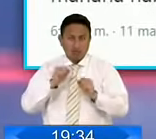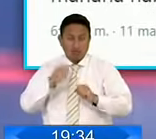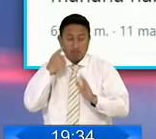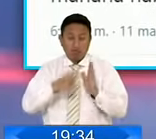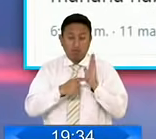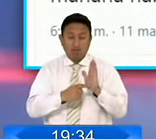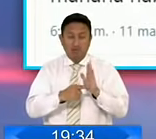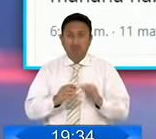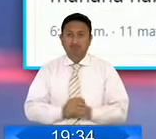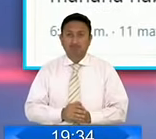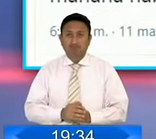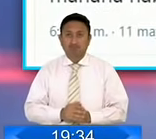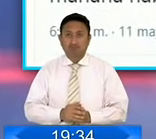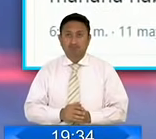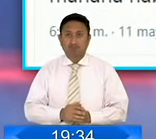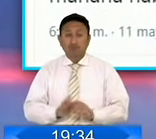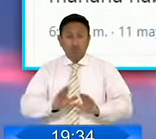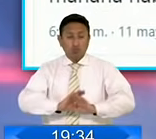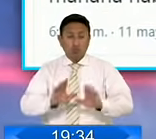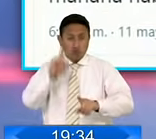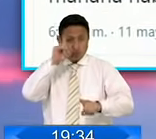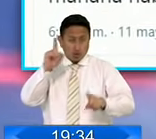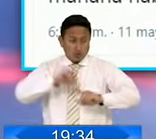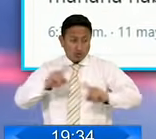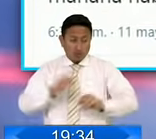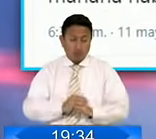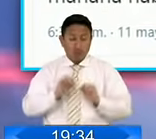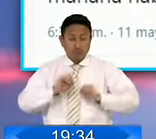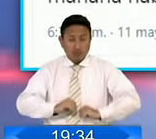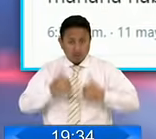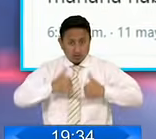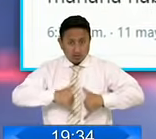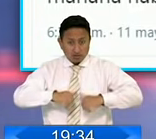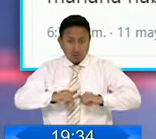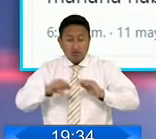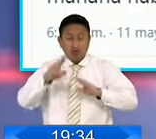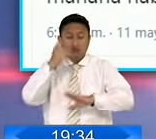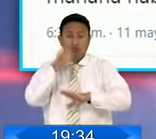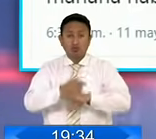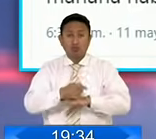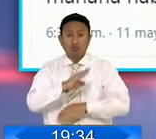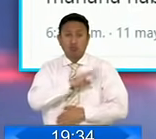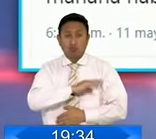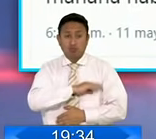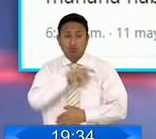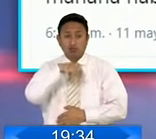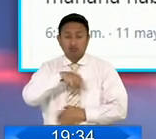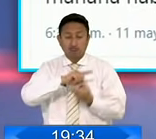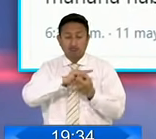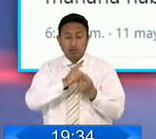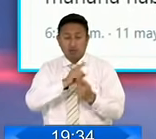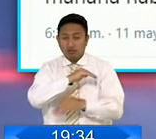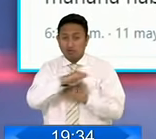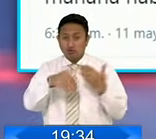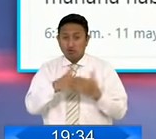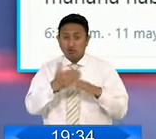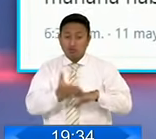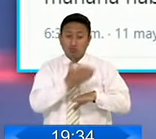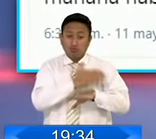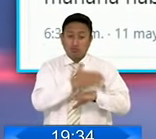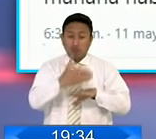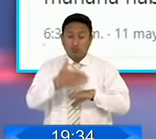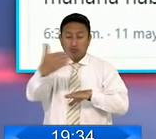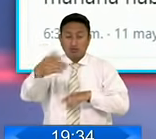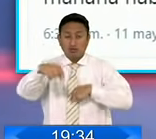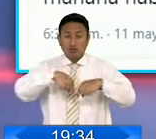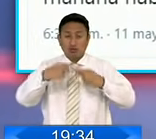sin ceder absolutamente nada y en favor de continuar con el cumplimiento de la ordenanza metropolitana que cambiará para siempre el antes y el después del transporte